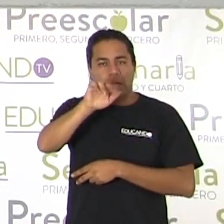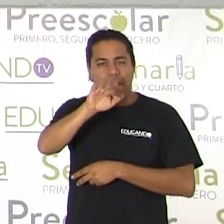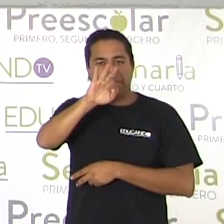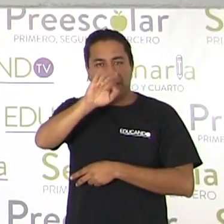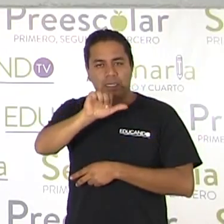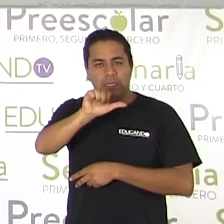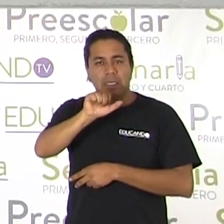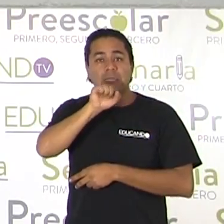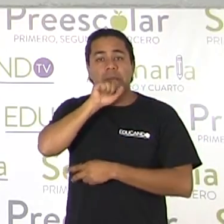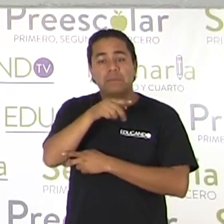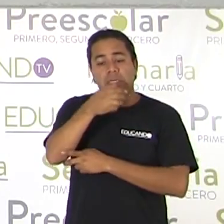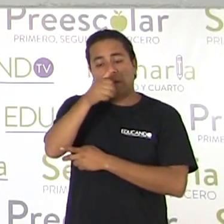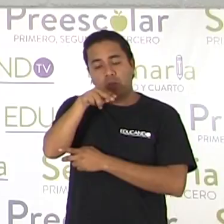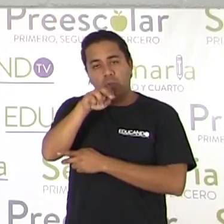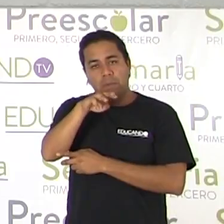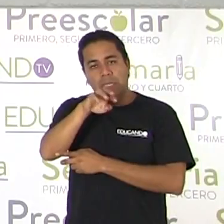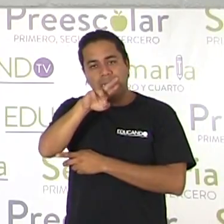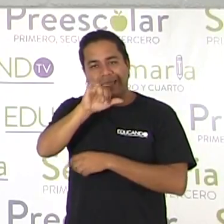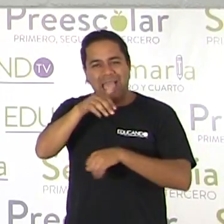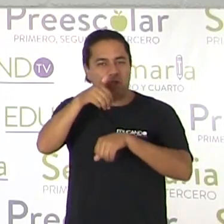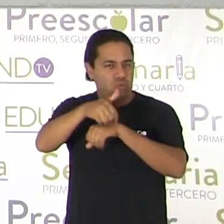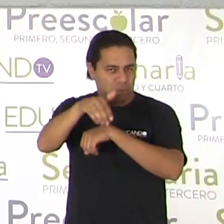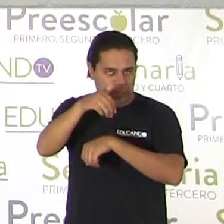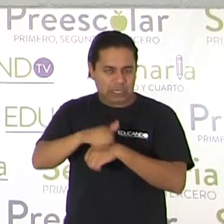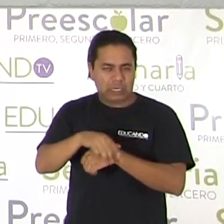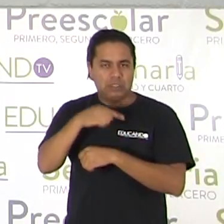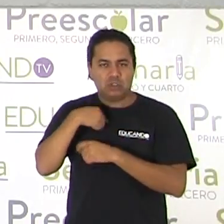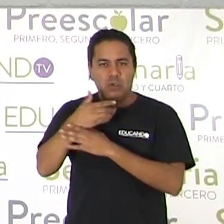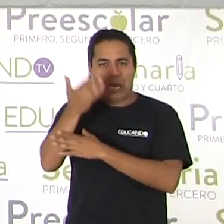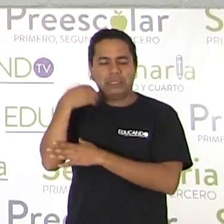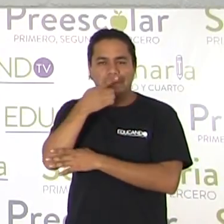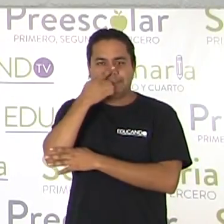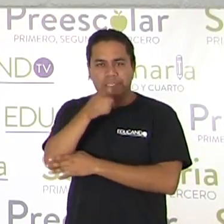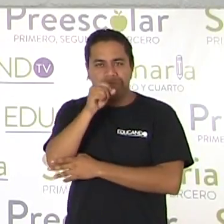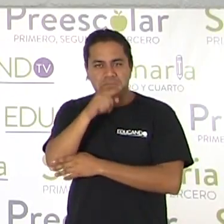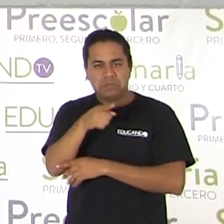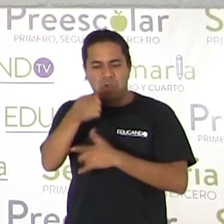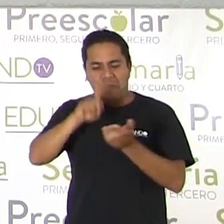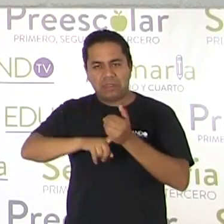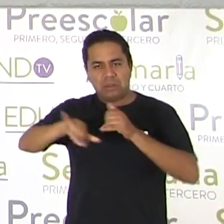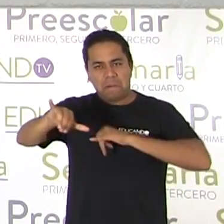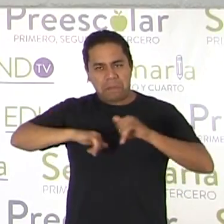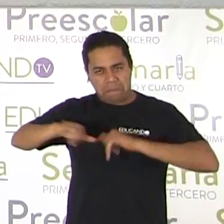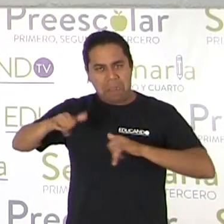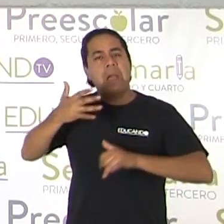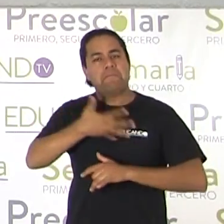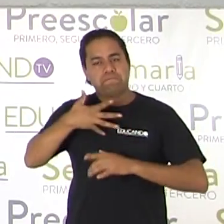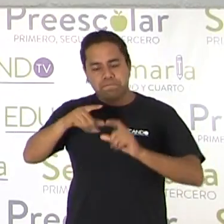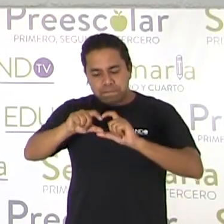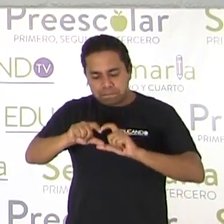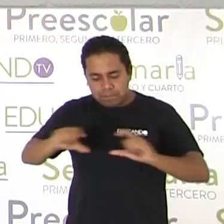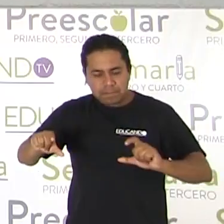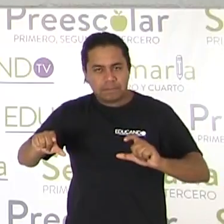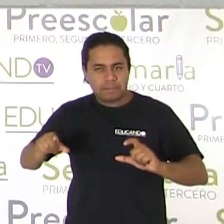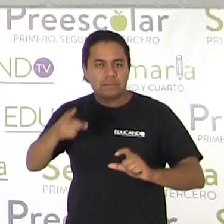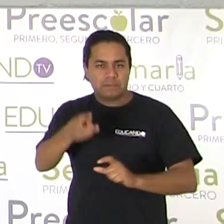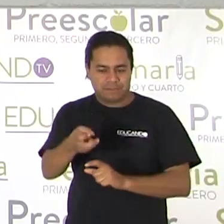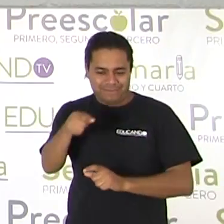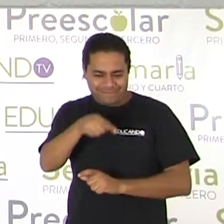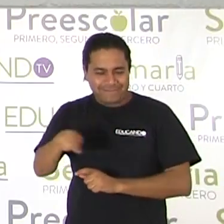Estuvimos utilizando esta escala que, como te comentaba, viene en esta parte del mapa, y con ello